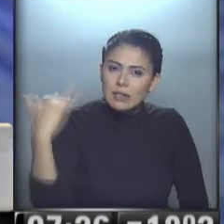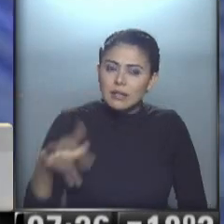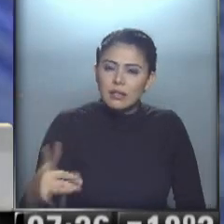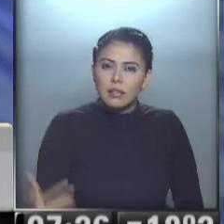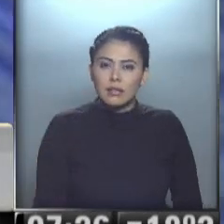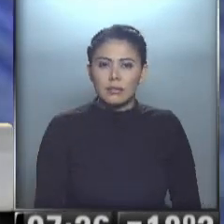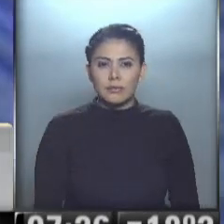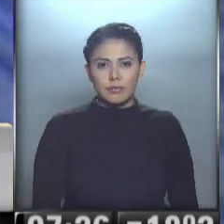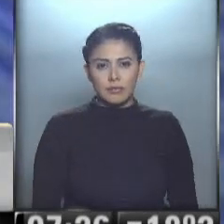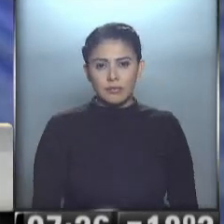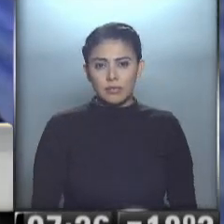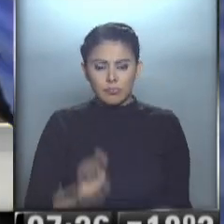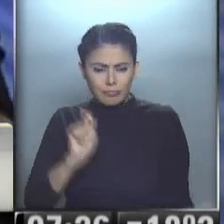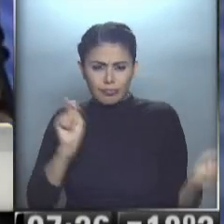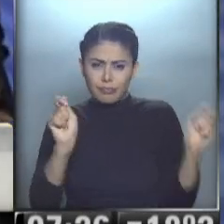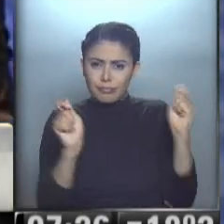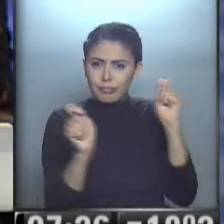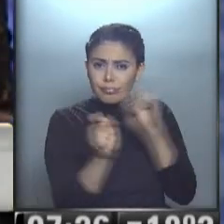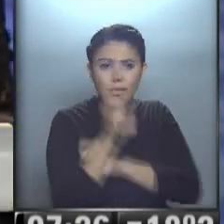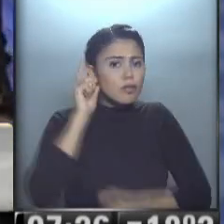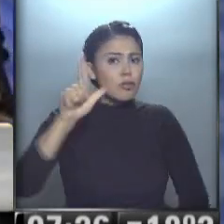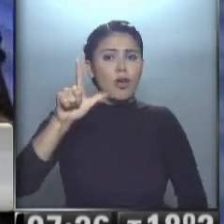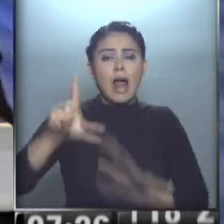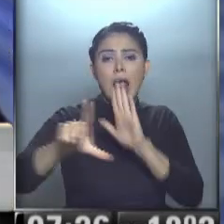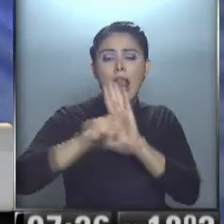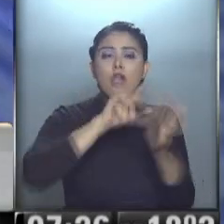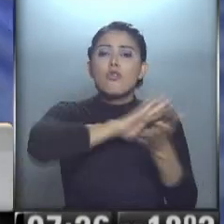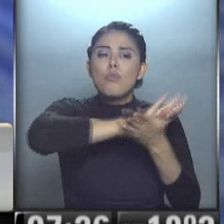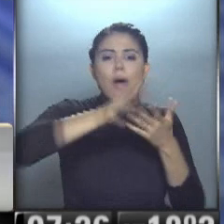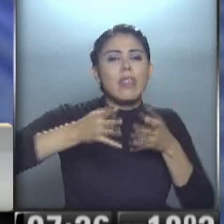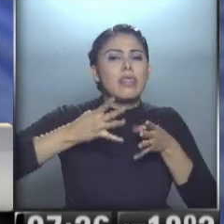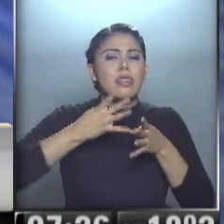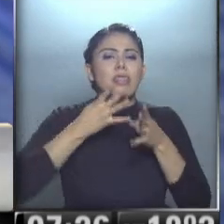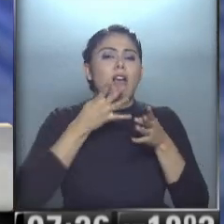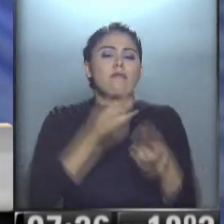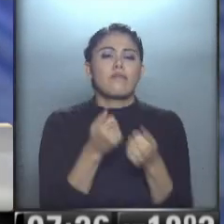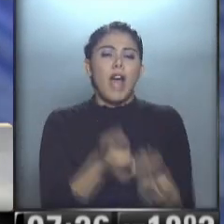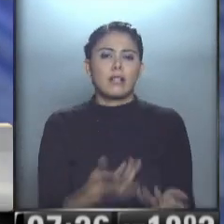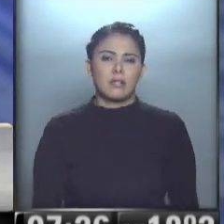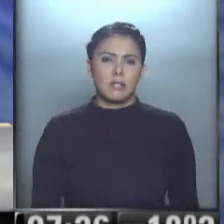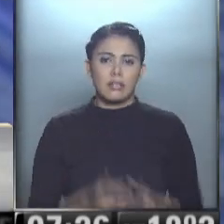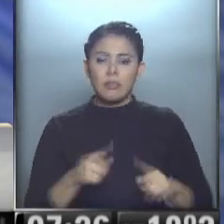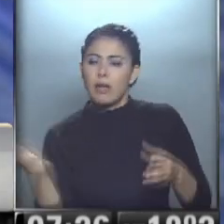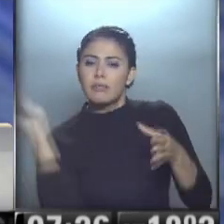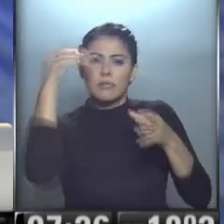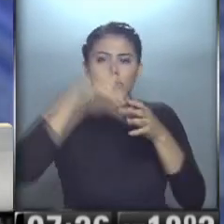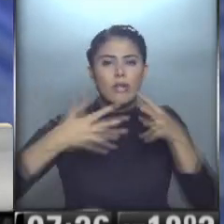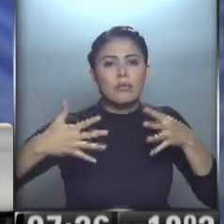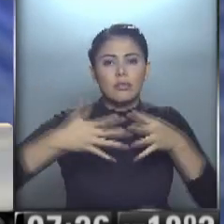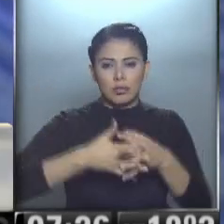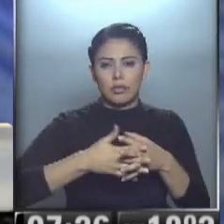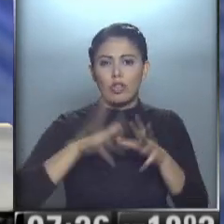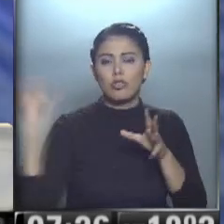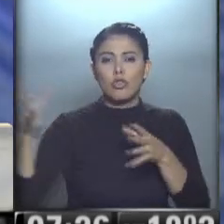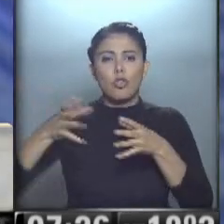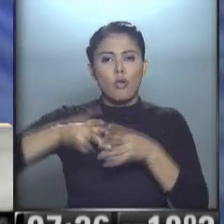complejos logramos una nueva ley de defensa una reincorporación y reinserción de nuestras